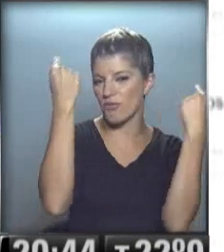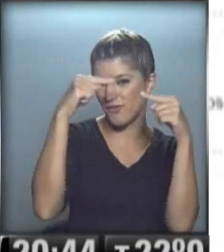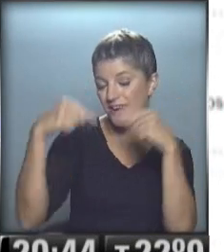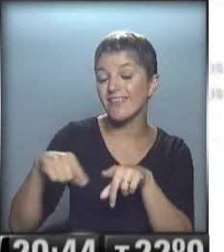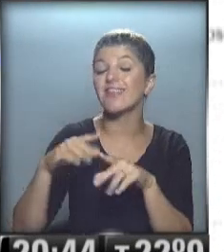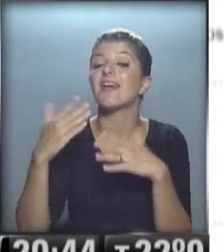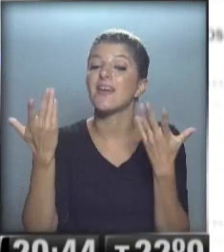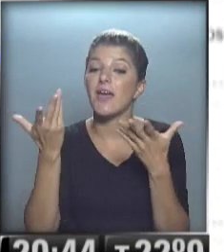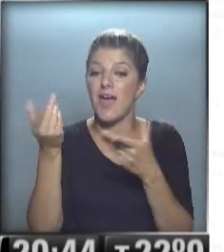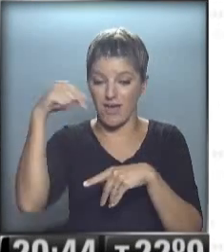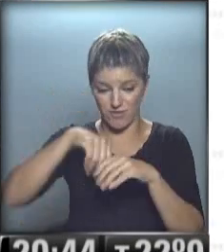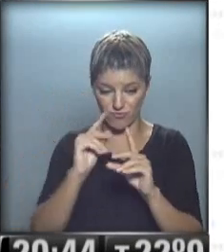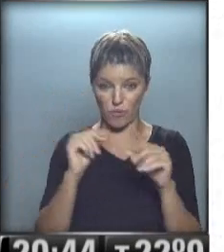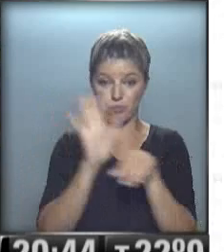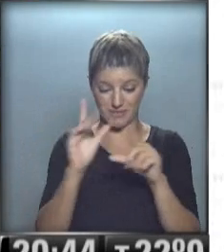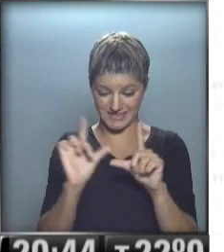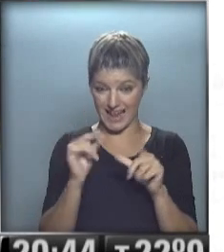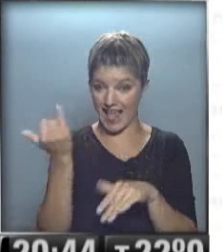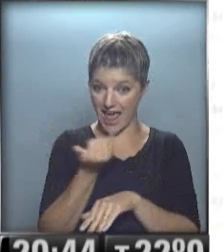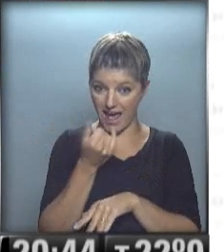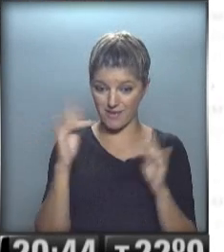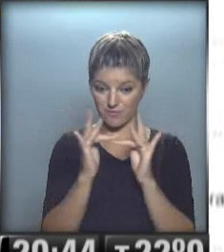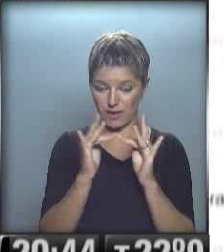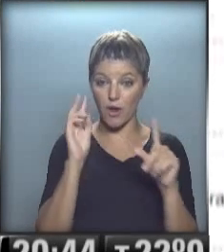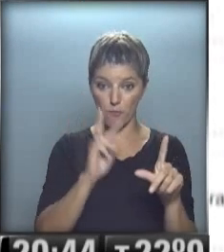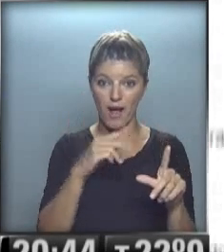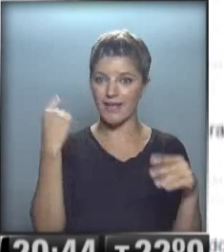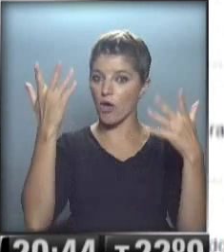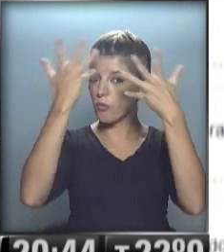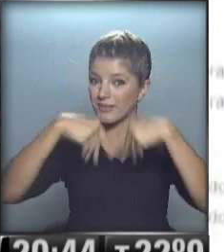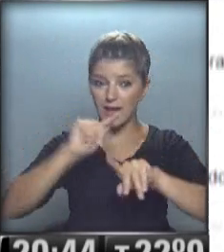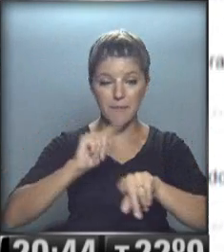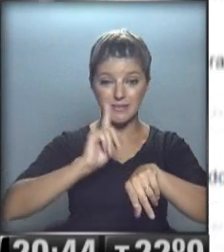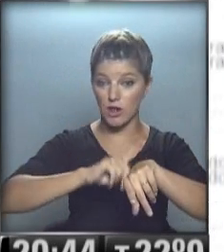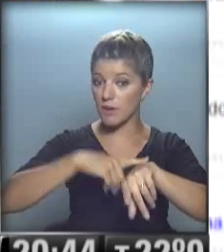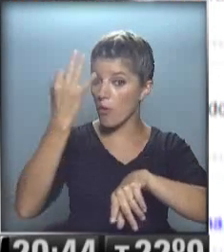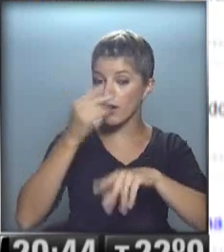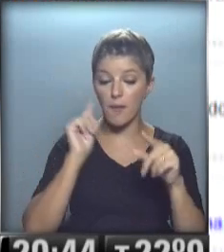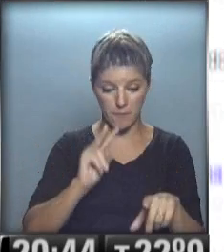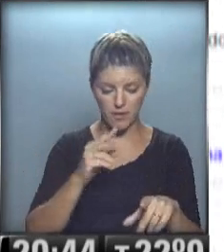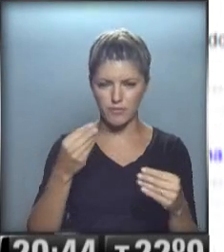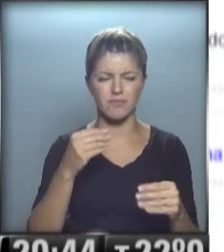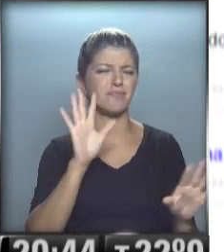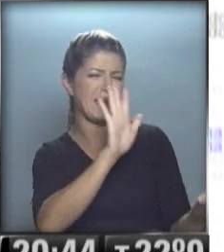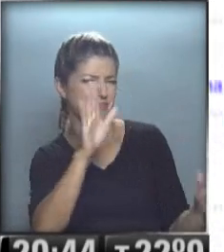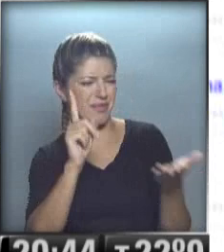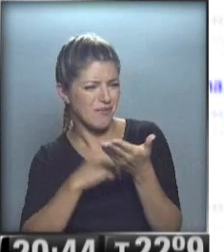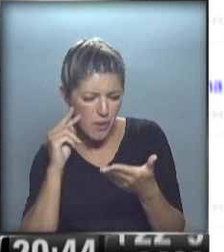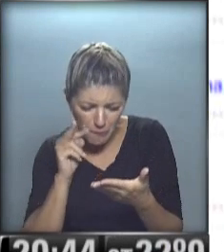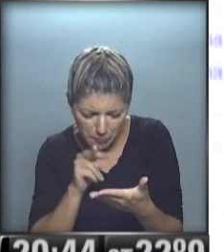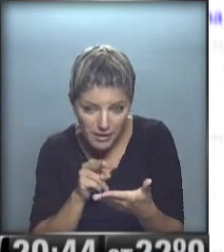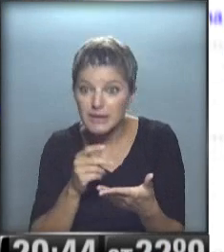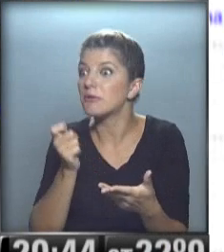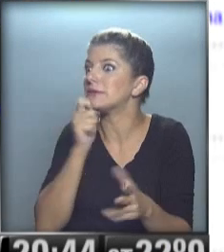inclusive poseen TV digital, ¿no? Donde se verán en vivo. Pero ver un partido por teléfono, tan, y con la pero si tan estás